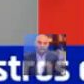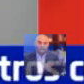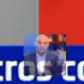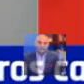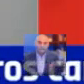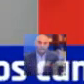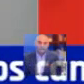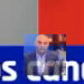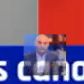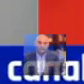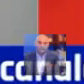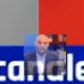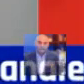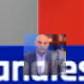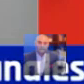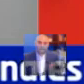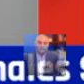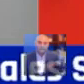particular